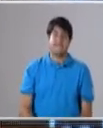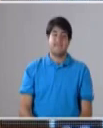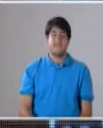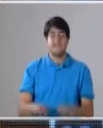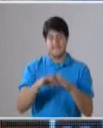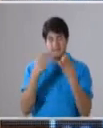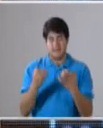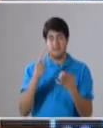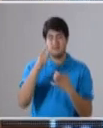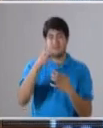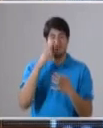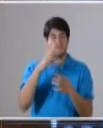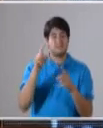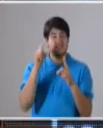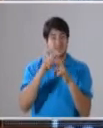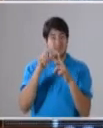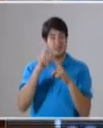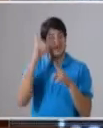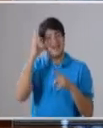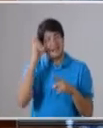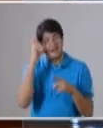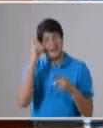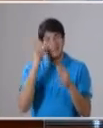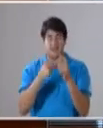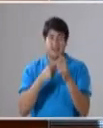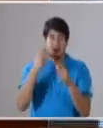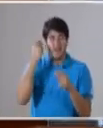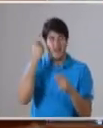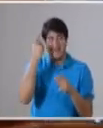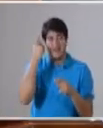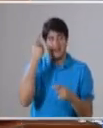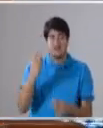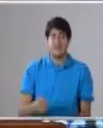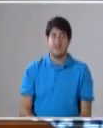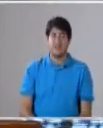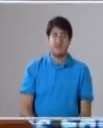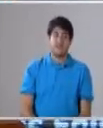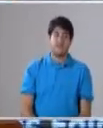Entonces aquí aparece la palabra shamá. ¿Y cuál es la palabra shamá?